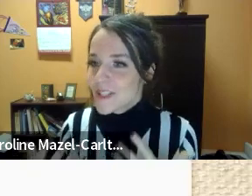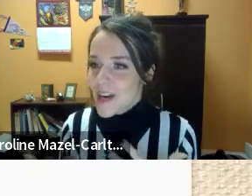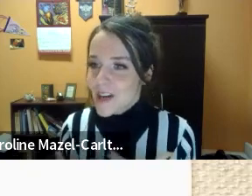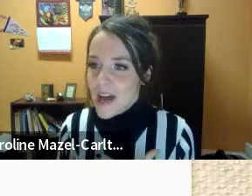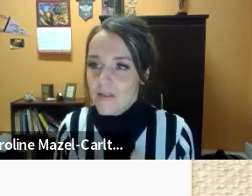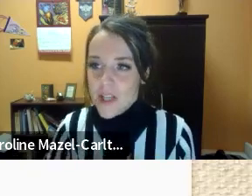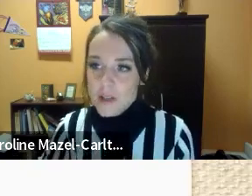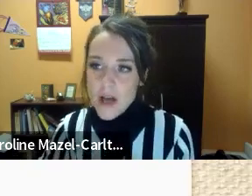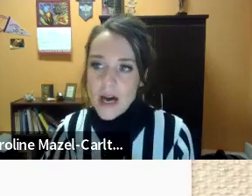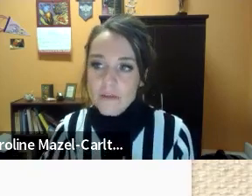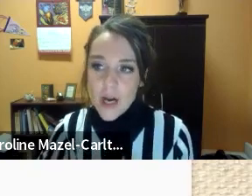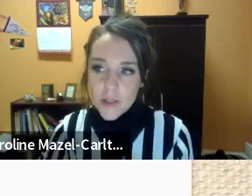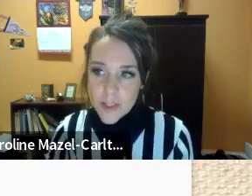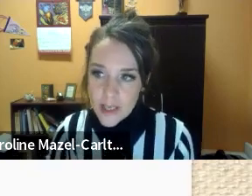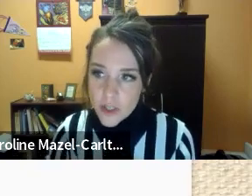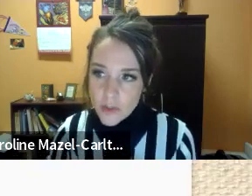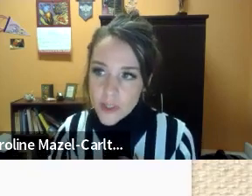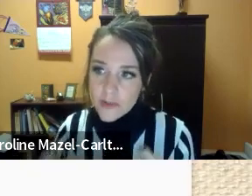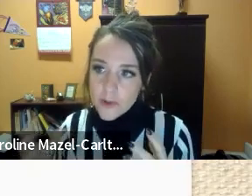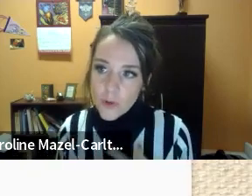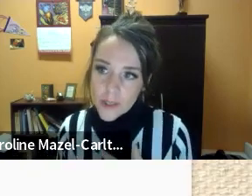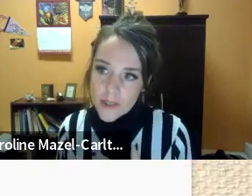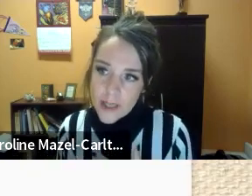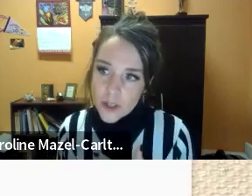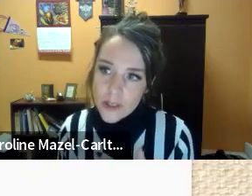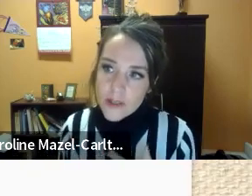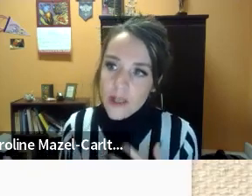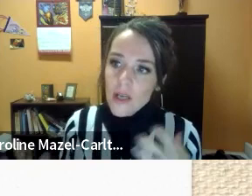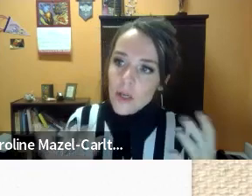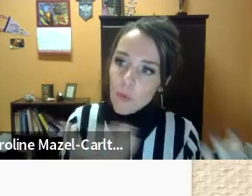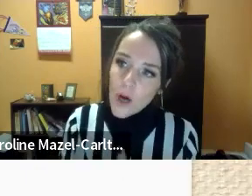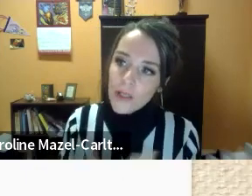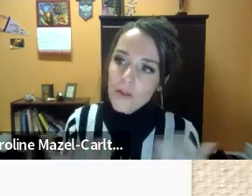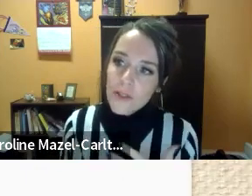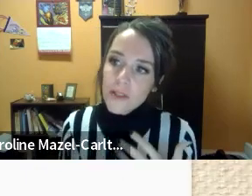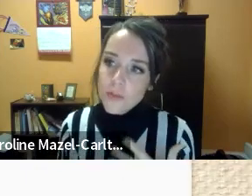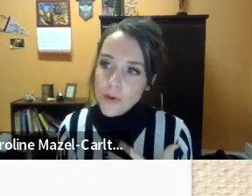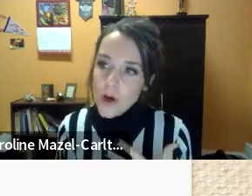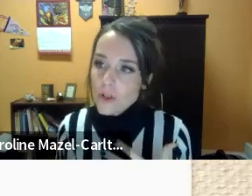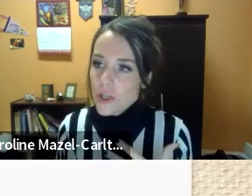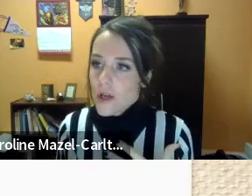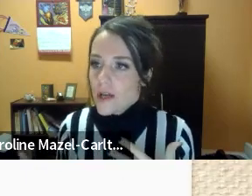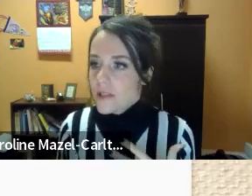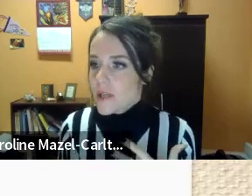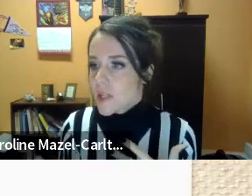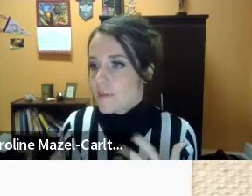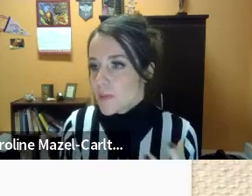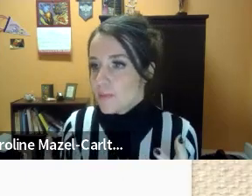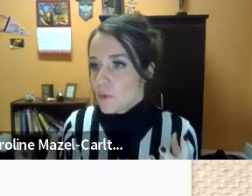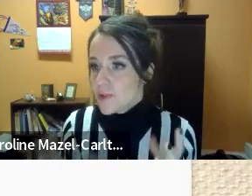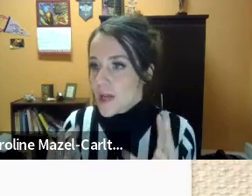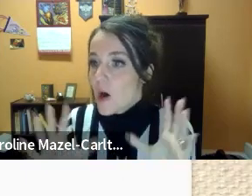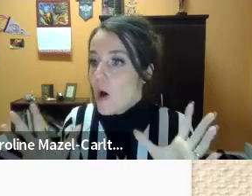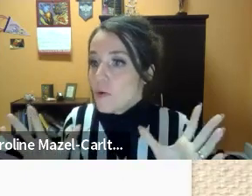suicidio, podemos asegurarnos de que realmente esto está escrito. Hemos hecho muchas consultas, Sara y yo, con las